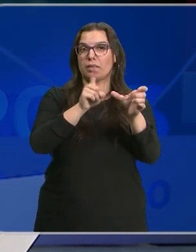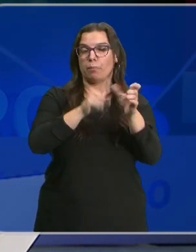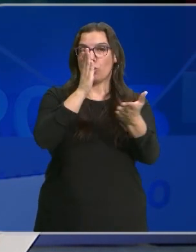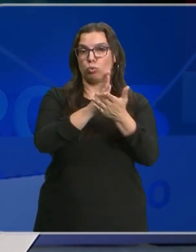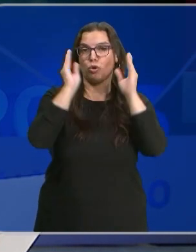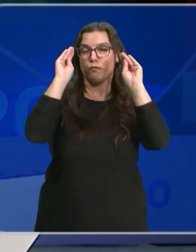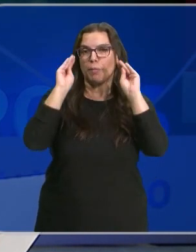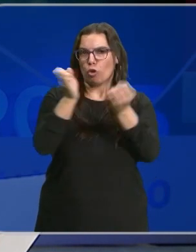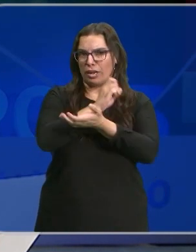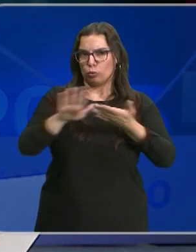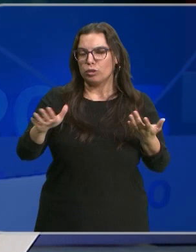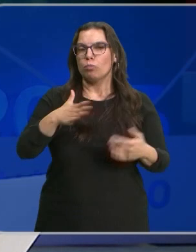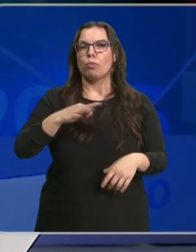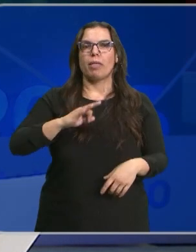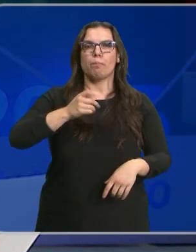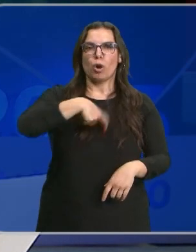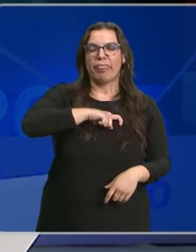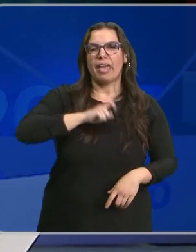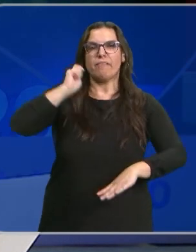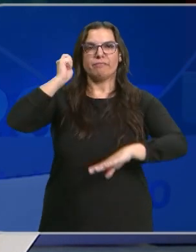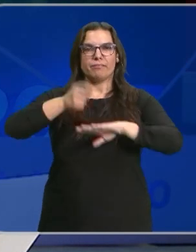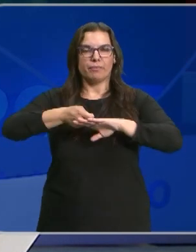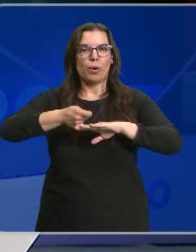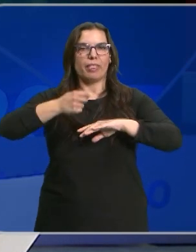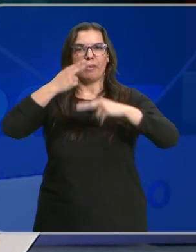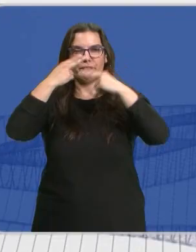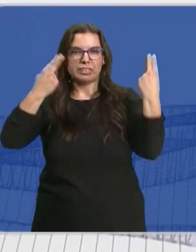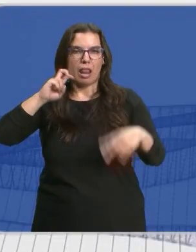están policías fiscales y jueces. Tais Lozano.